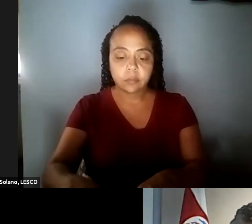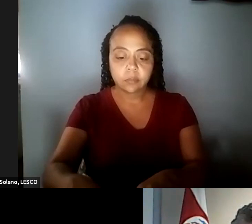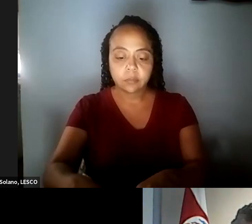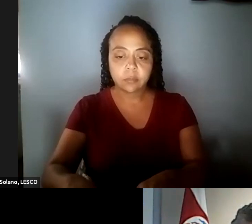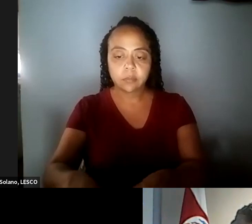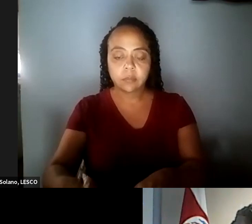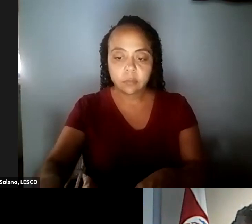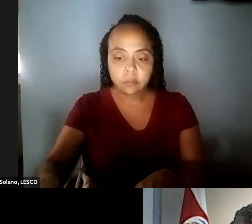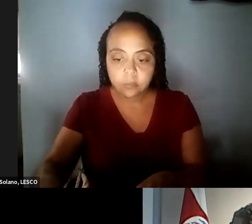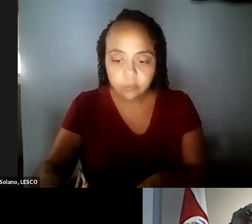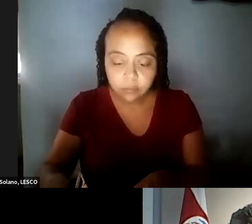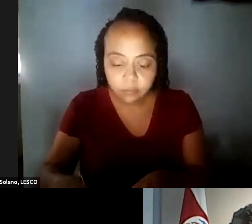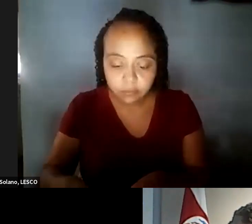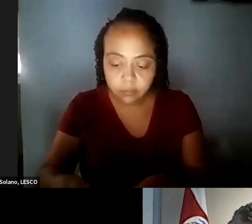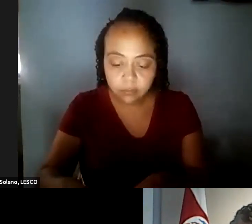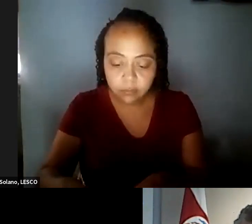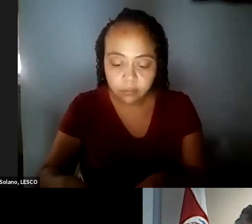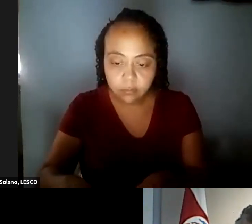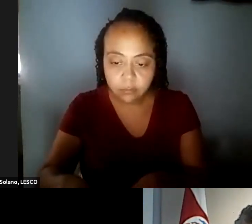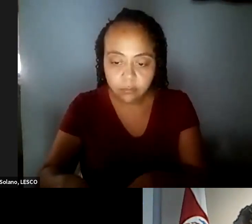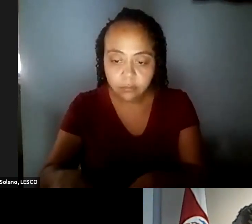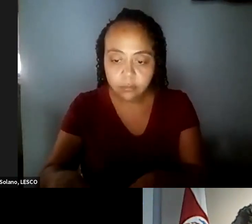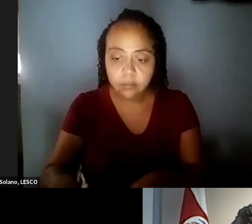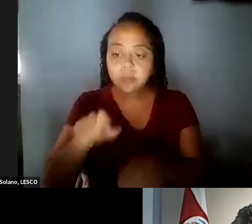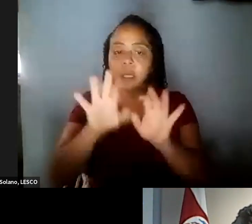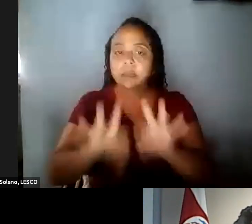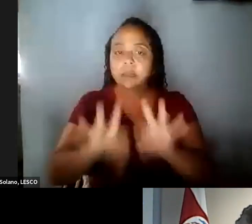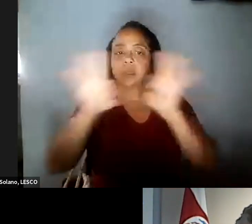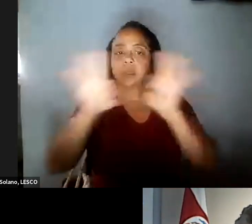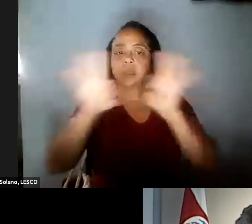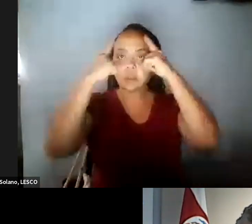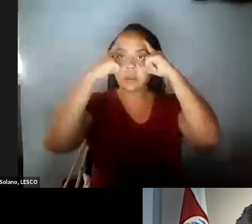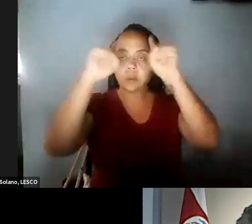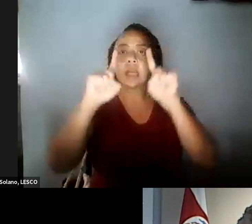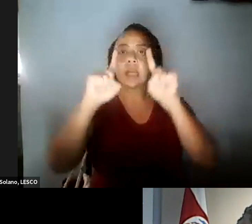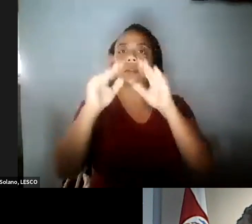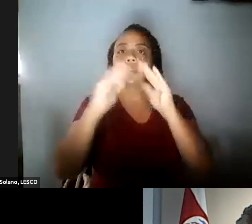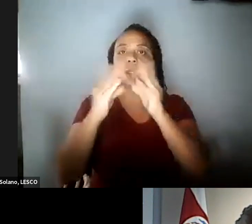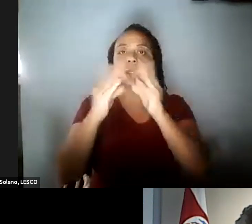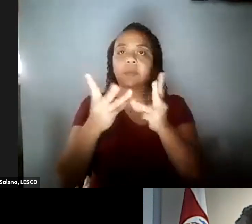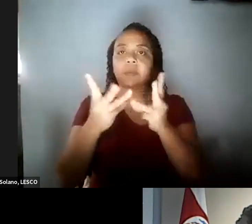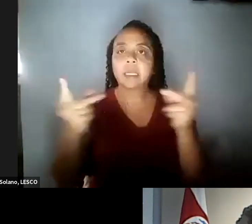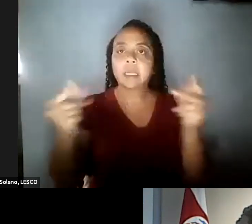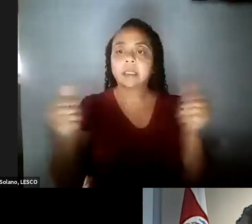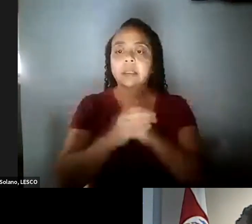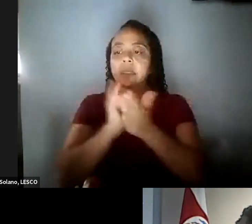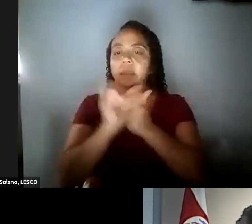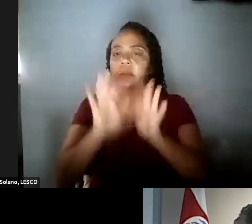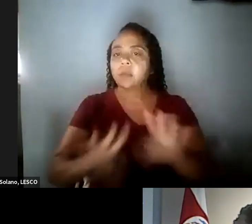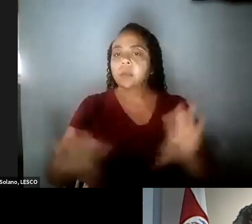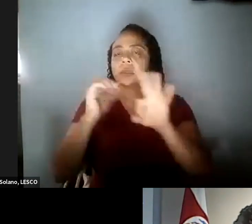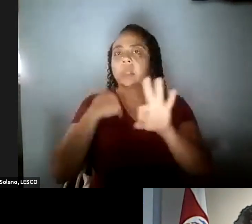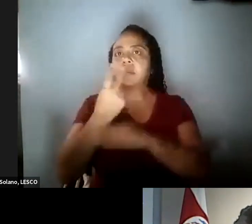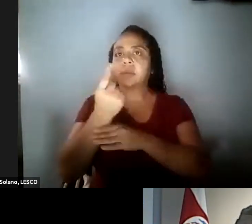internacional es trascendental en la meta de lograr ciudades resilientes es muchísimo más sencillo tener fondos de cooperación para